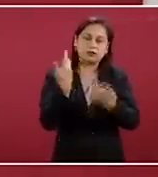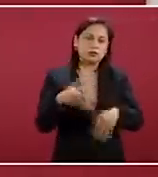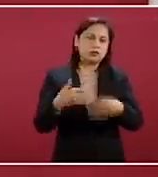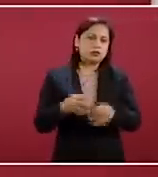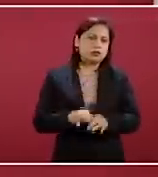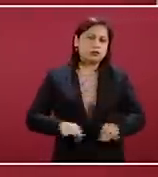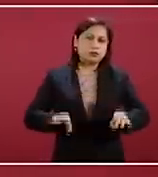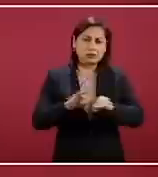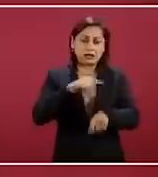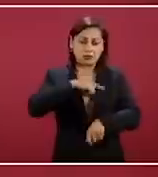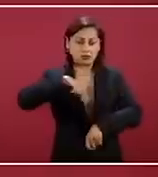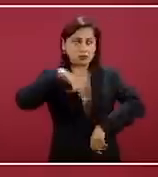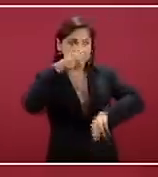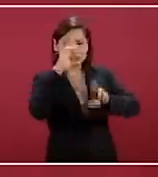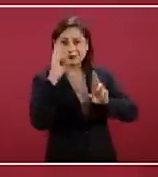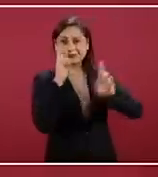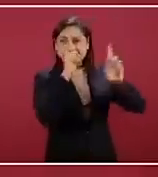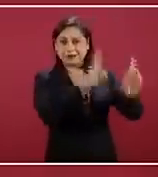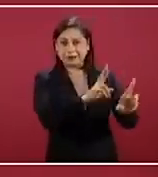como si